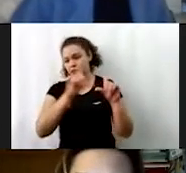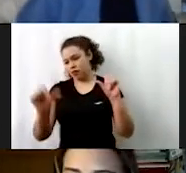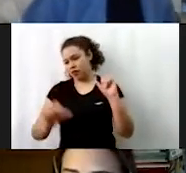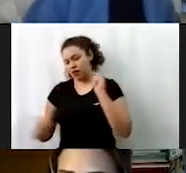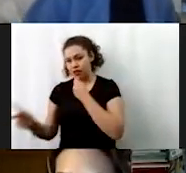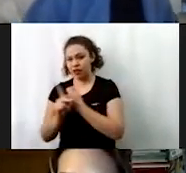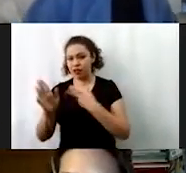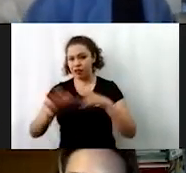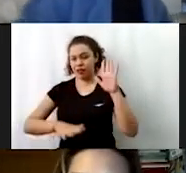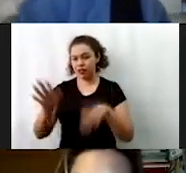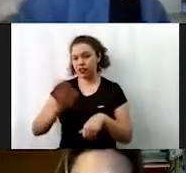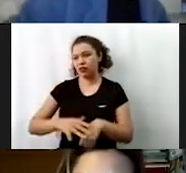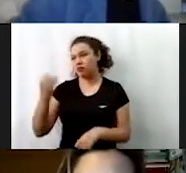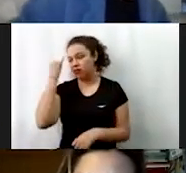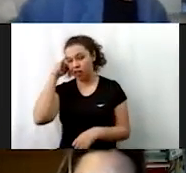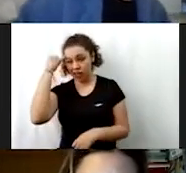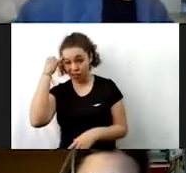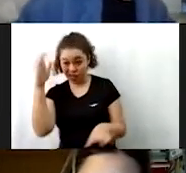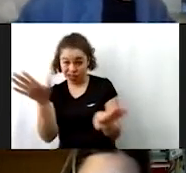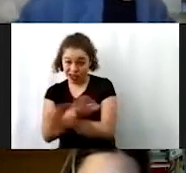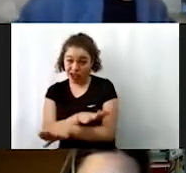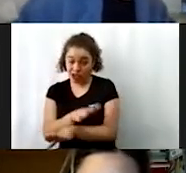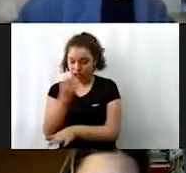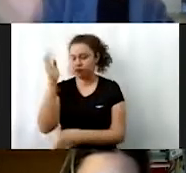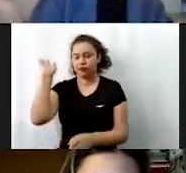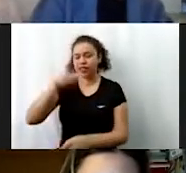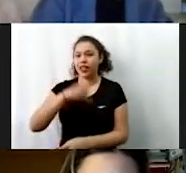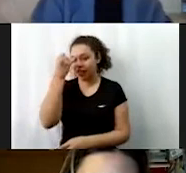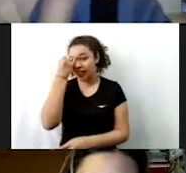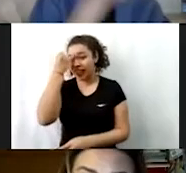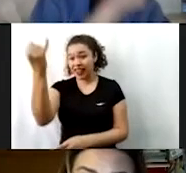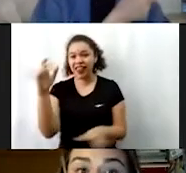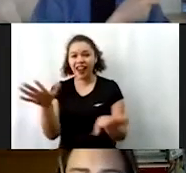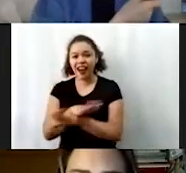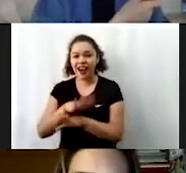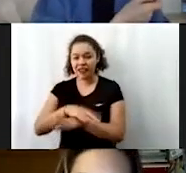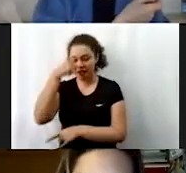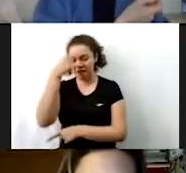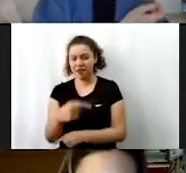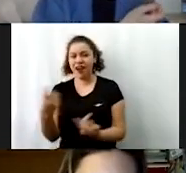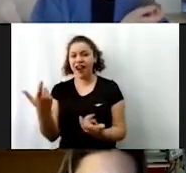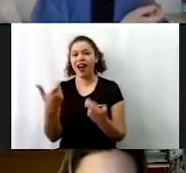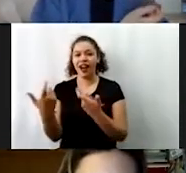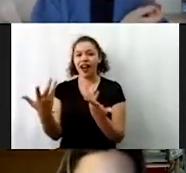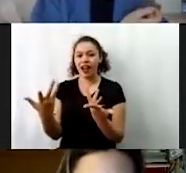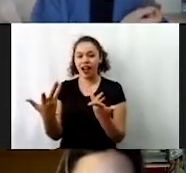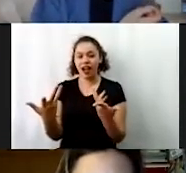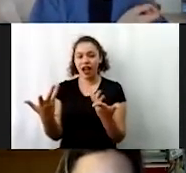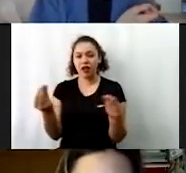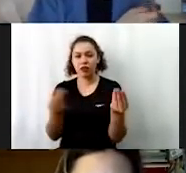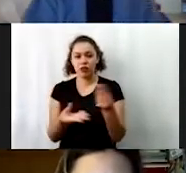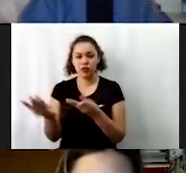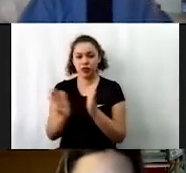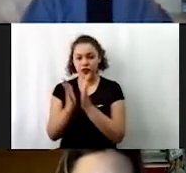de cambiar para este tema de la cooperación y ahorita vamos a ver algunos